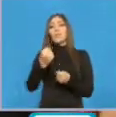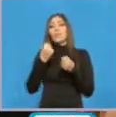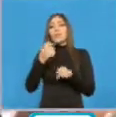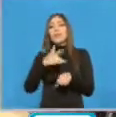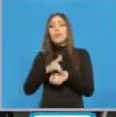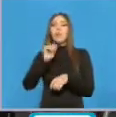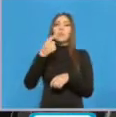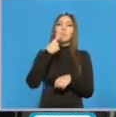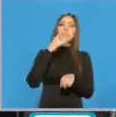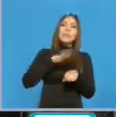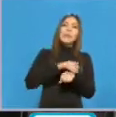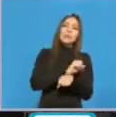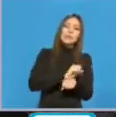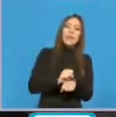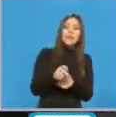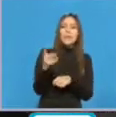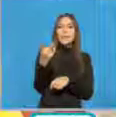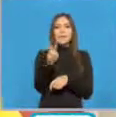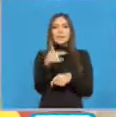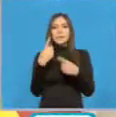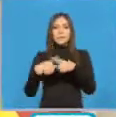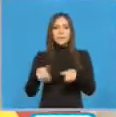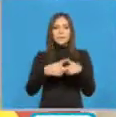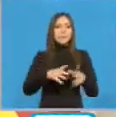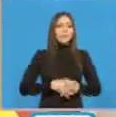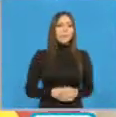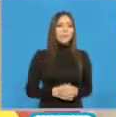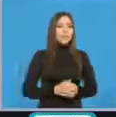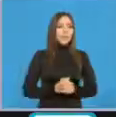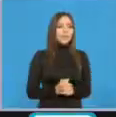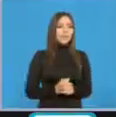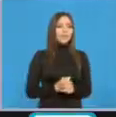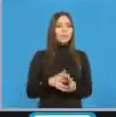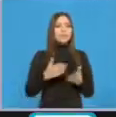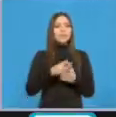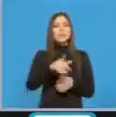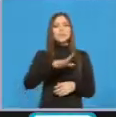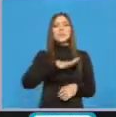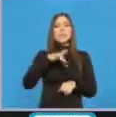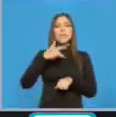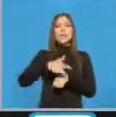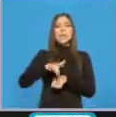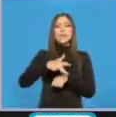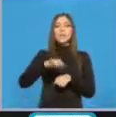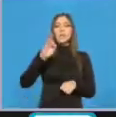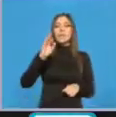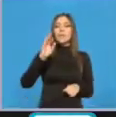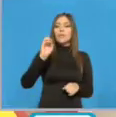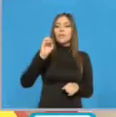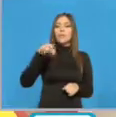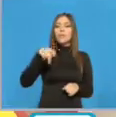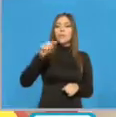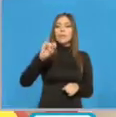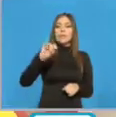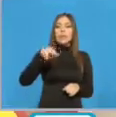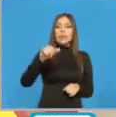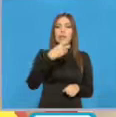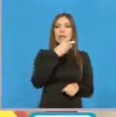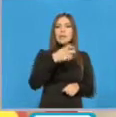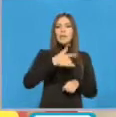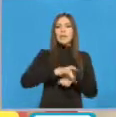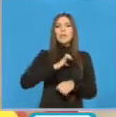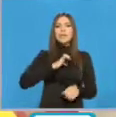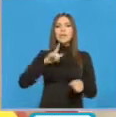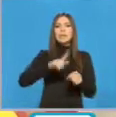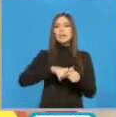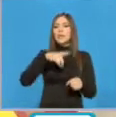Qué correcto. rico. Ahora les explico. En este caso tenemos queso fontina, que es un tipo de queso especial para fondue, y queso